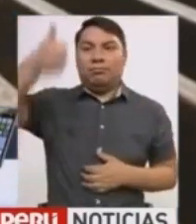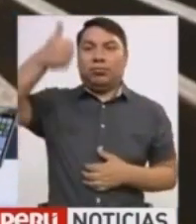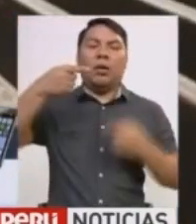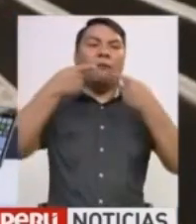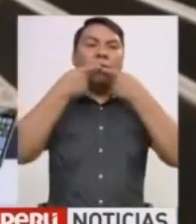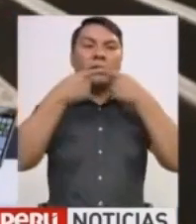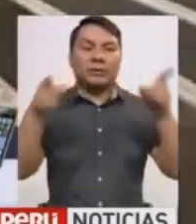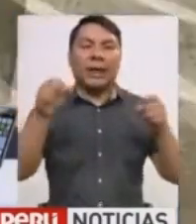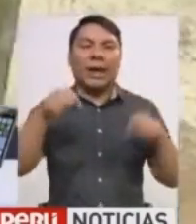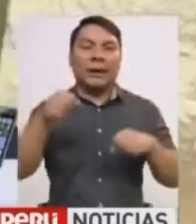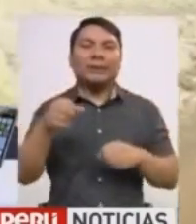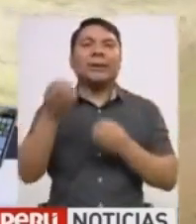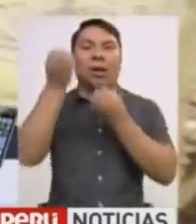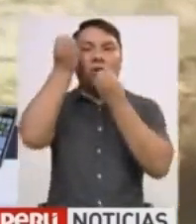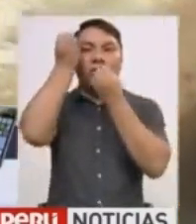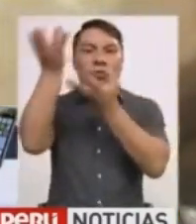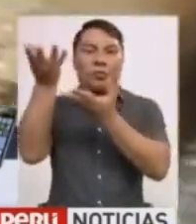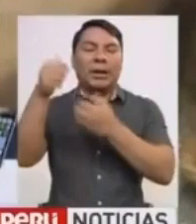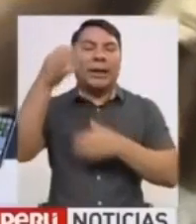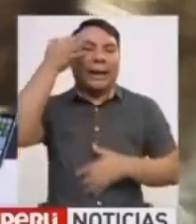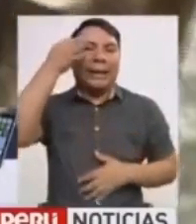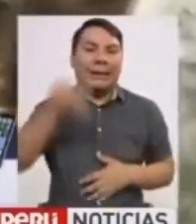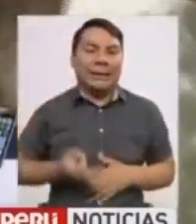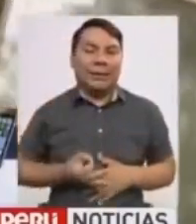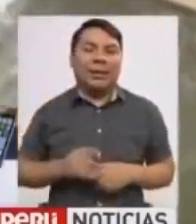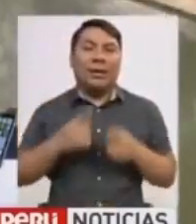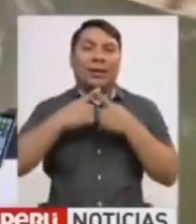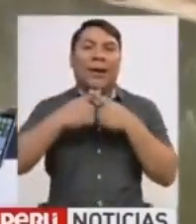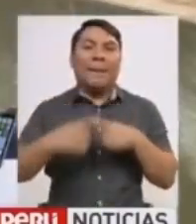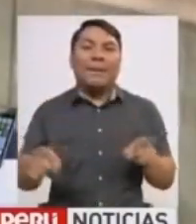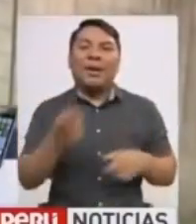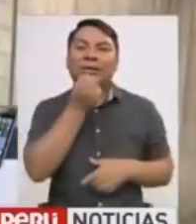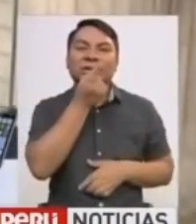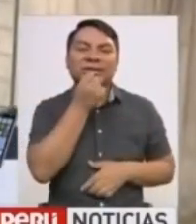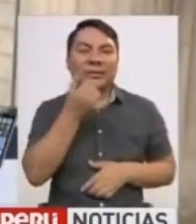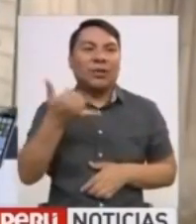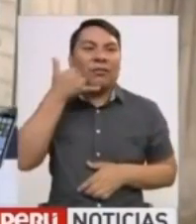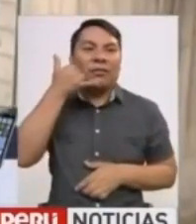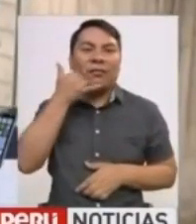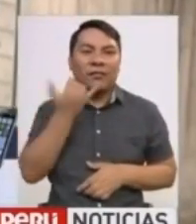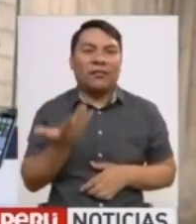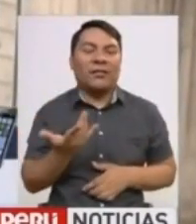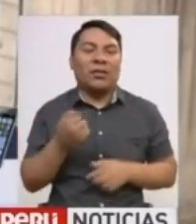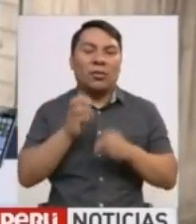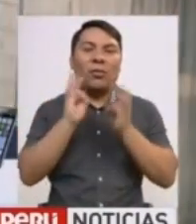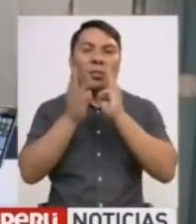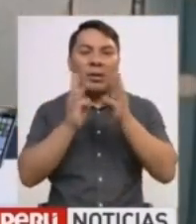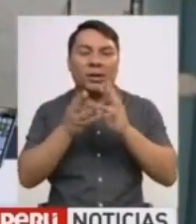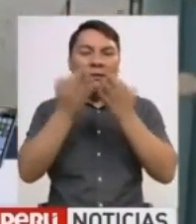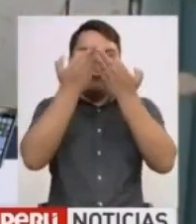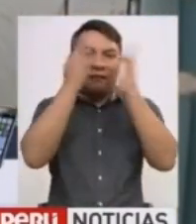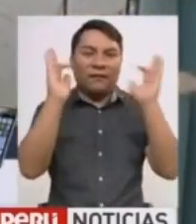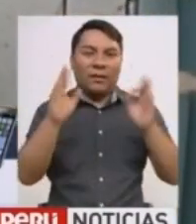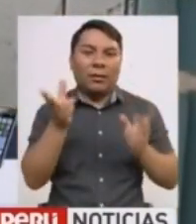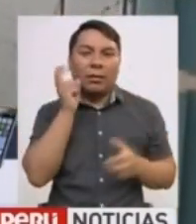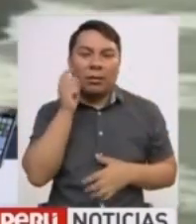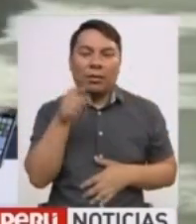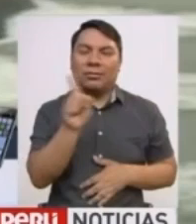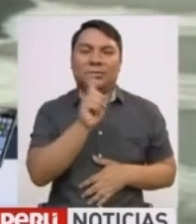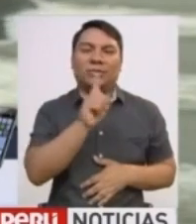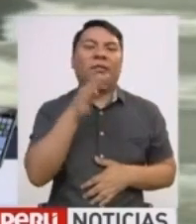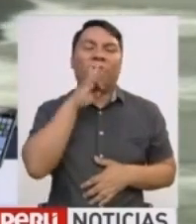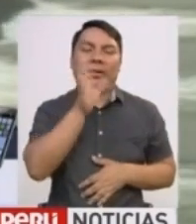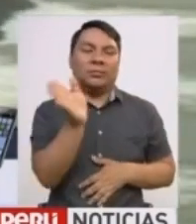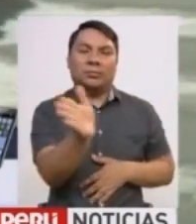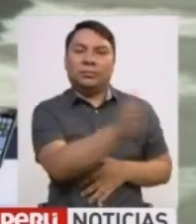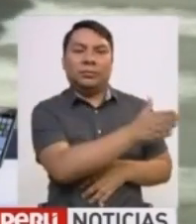y que mediante esta información que dan las instituciones oficialmente puedan tomar las precauciones del